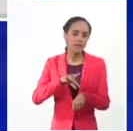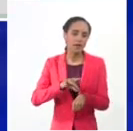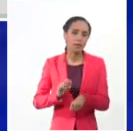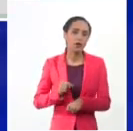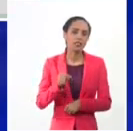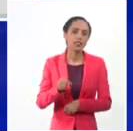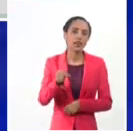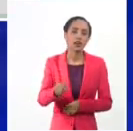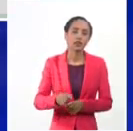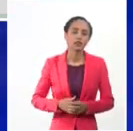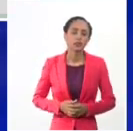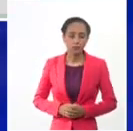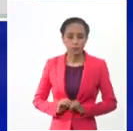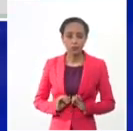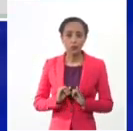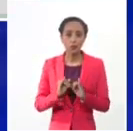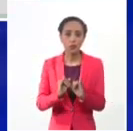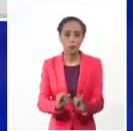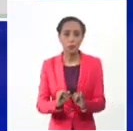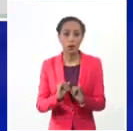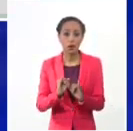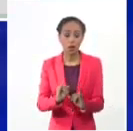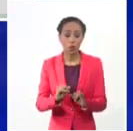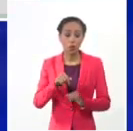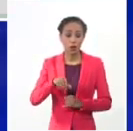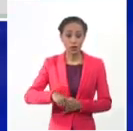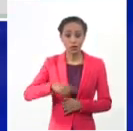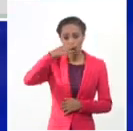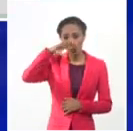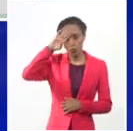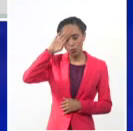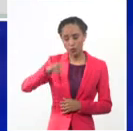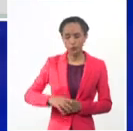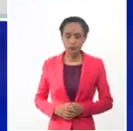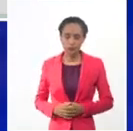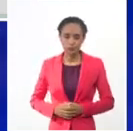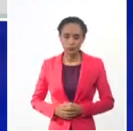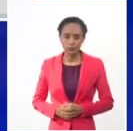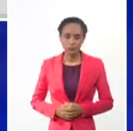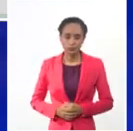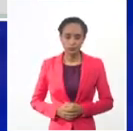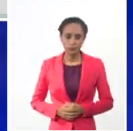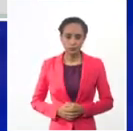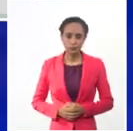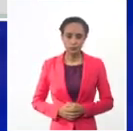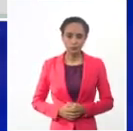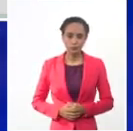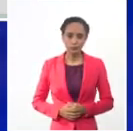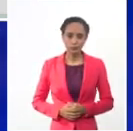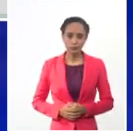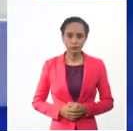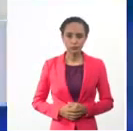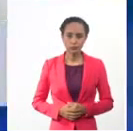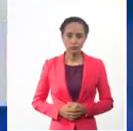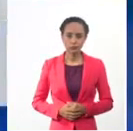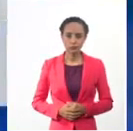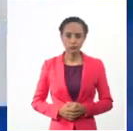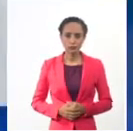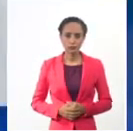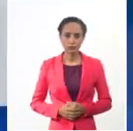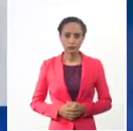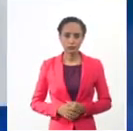diagnosticados de los importados en nuestro país. Ahora, los emisores de casos durante esta